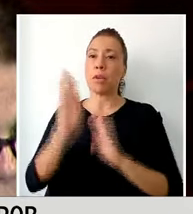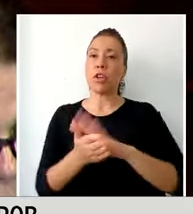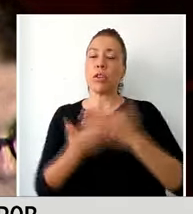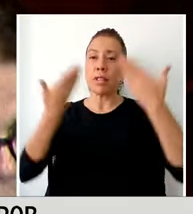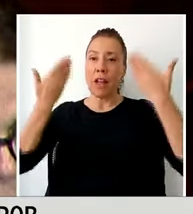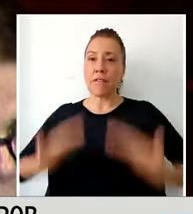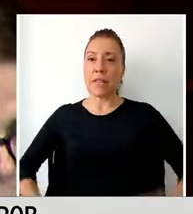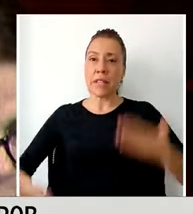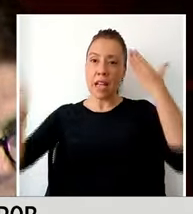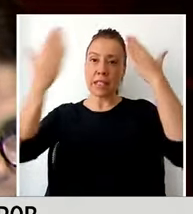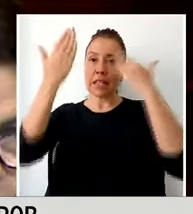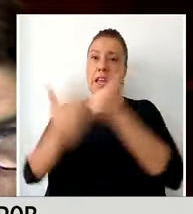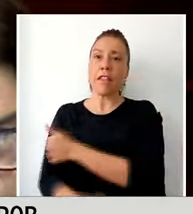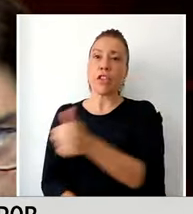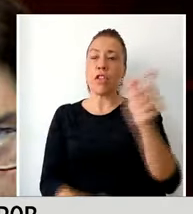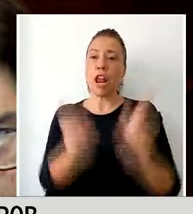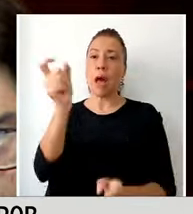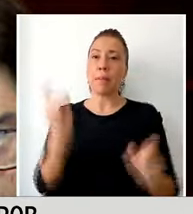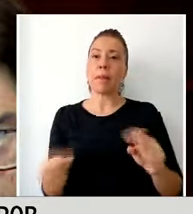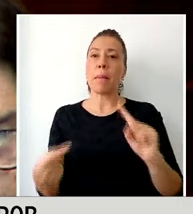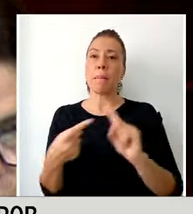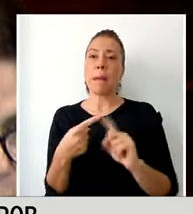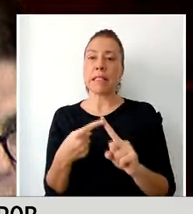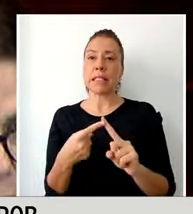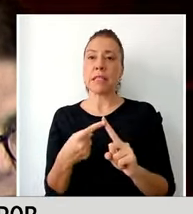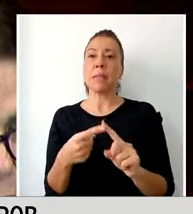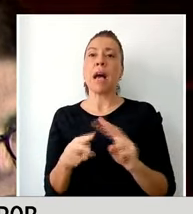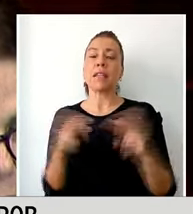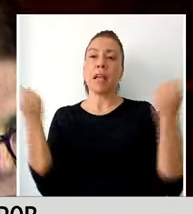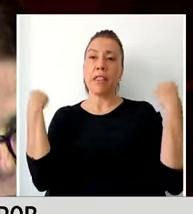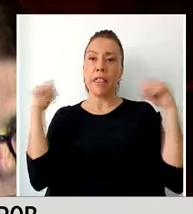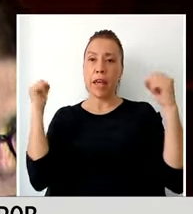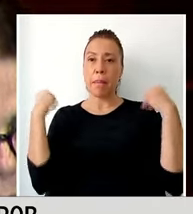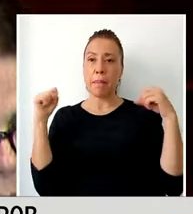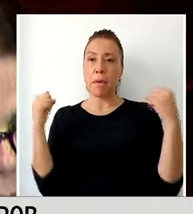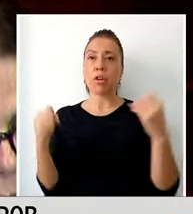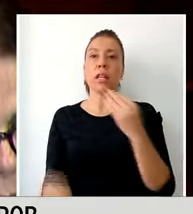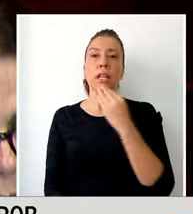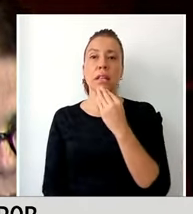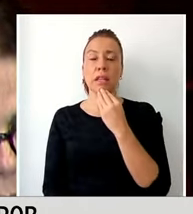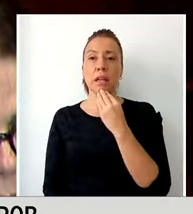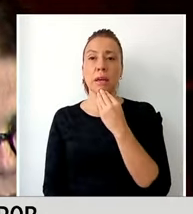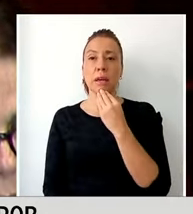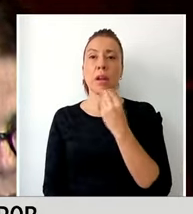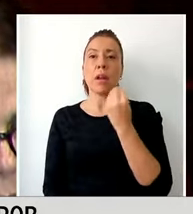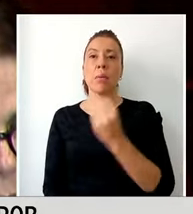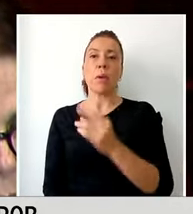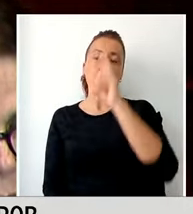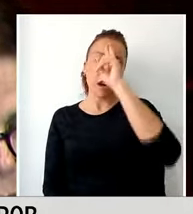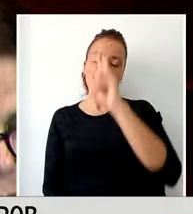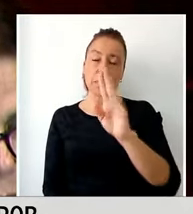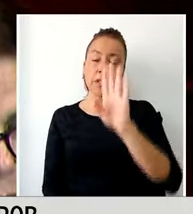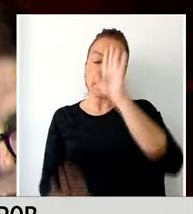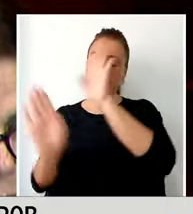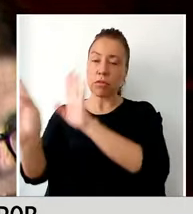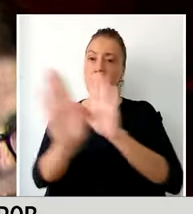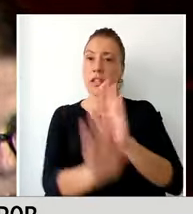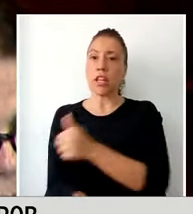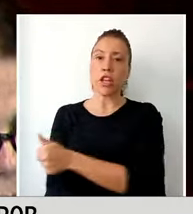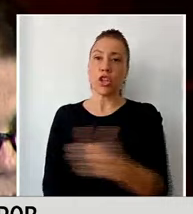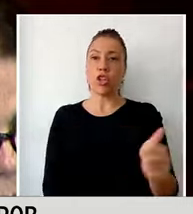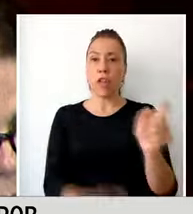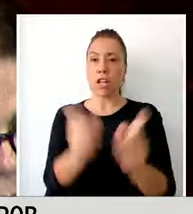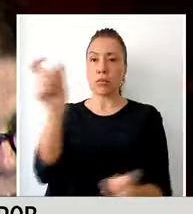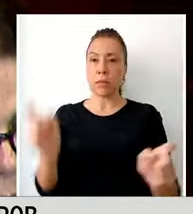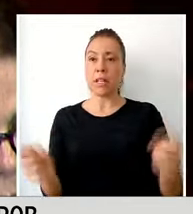psíquica de todas las personas que participan en la práctica del deporte como también el debido respeto y tolerancia entre todos ellos el deporte